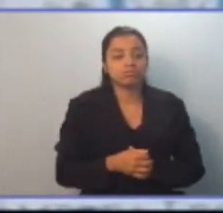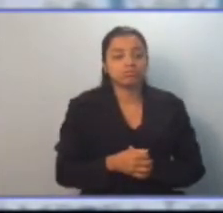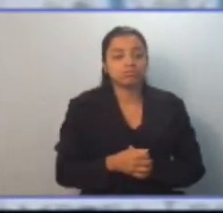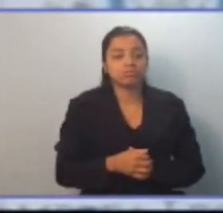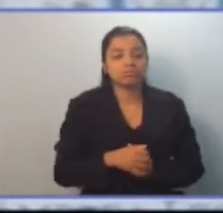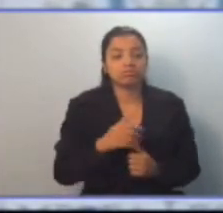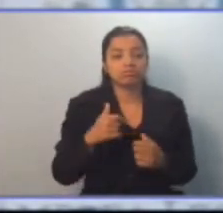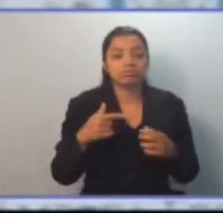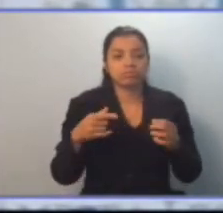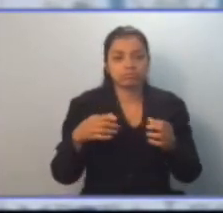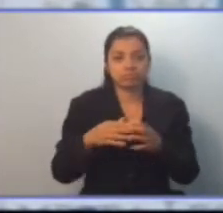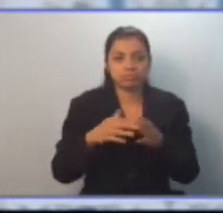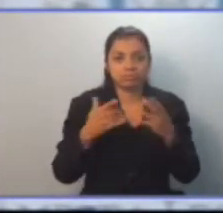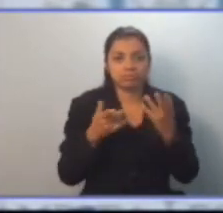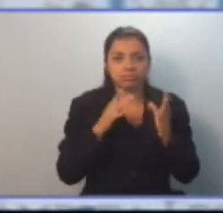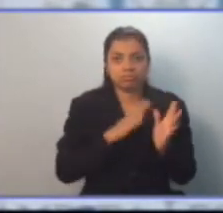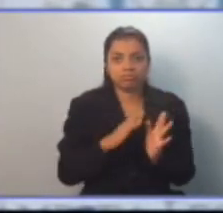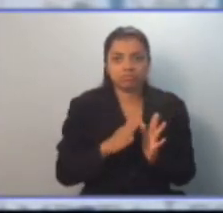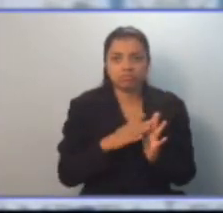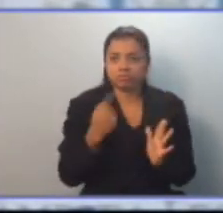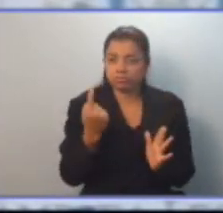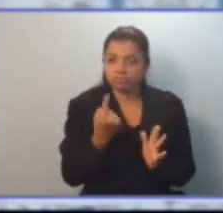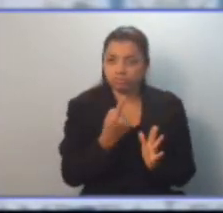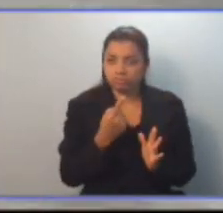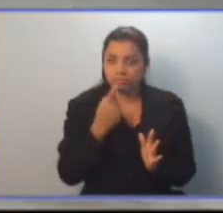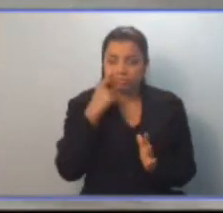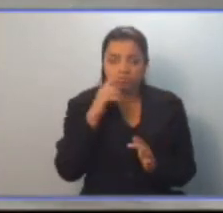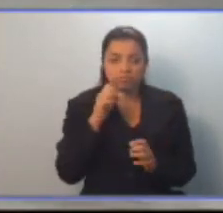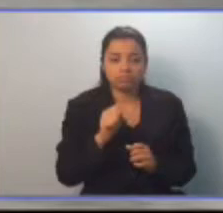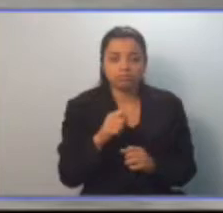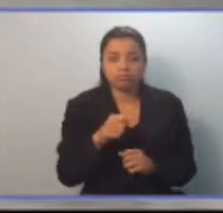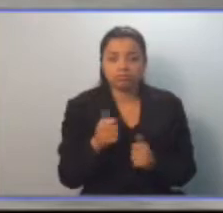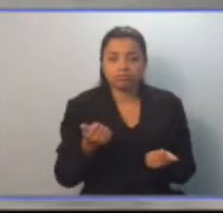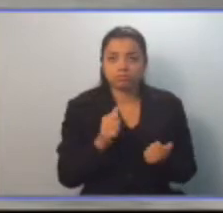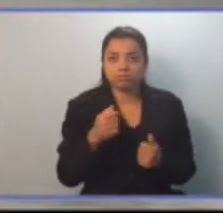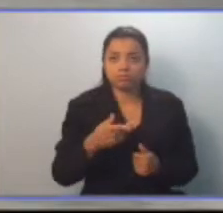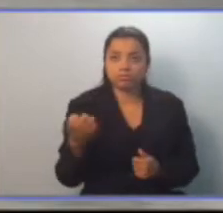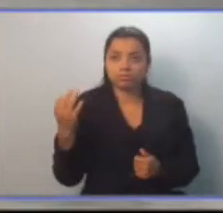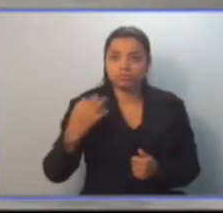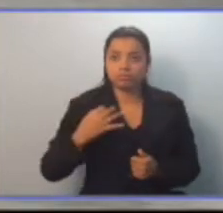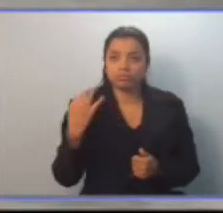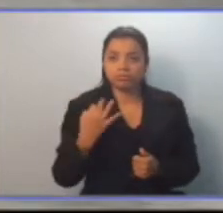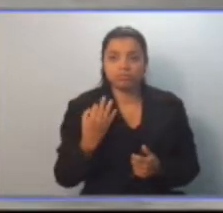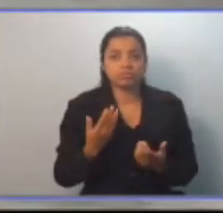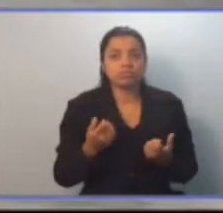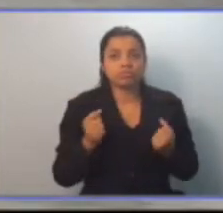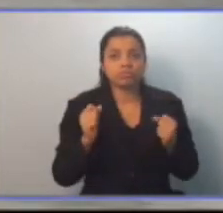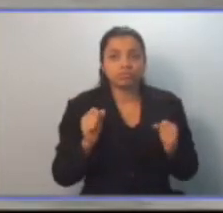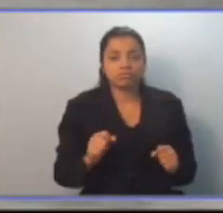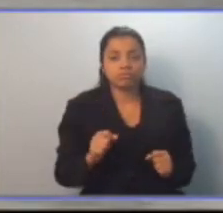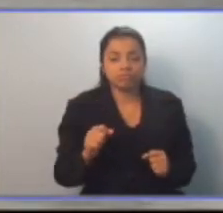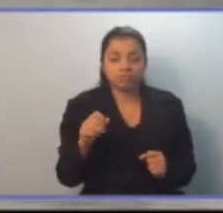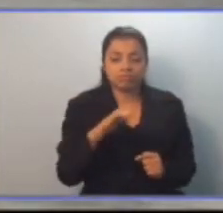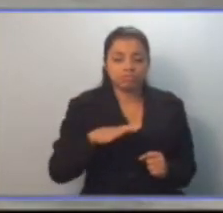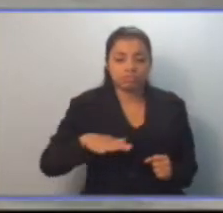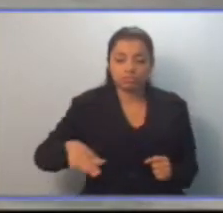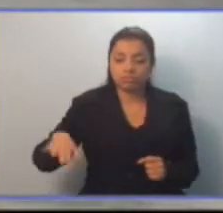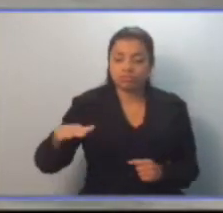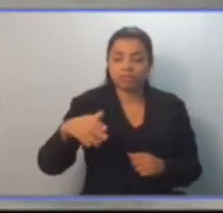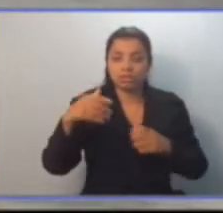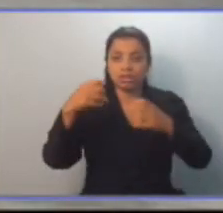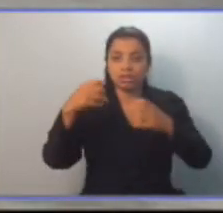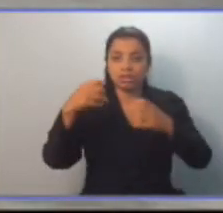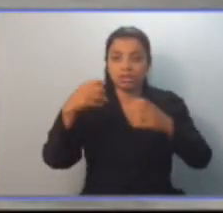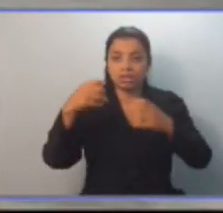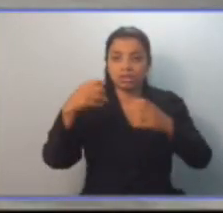cámaras GESEL, el reconocimiento en red de personas si es necesario, crear especies de celdas o carceletas, la identifiqué